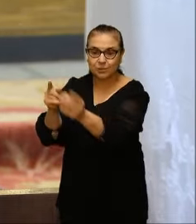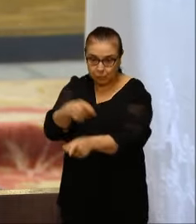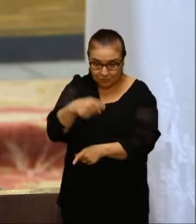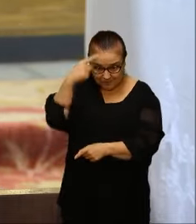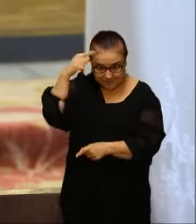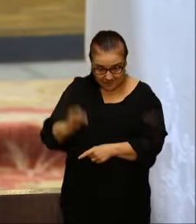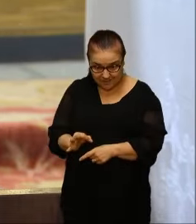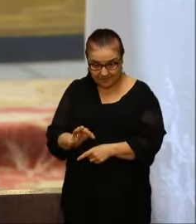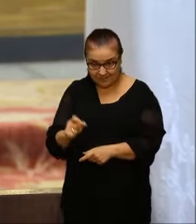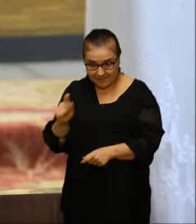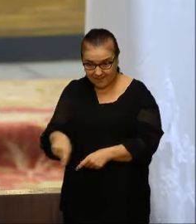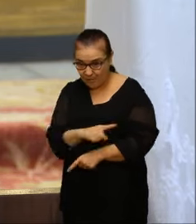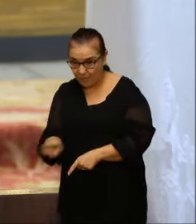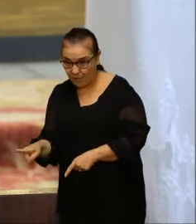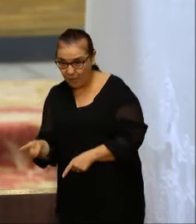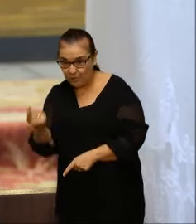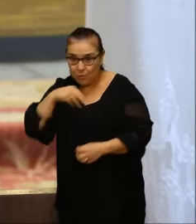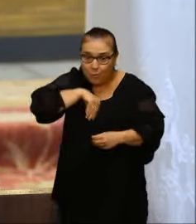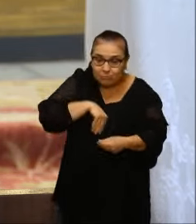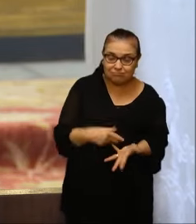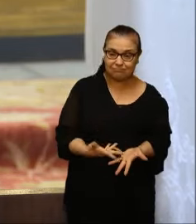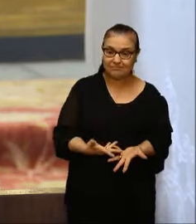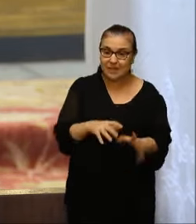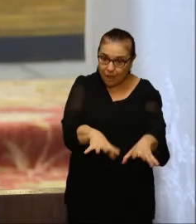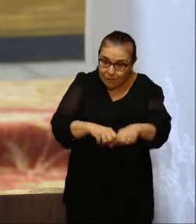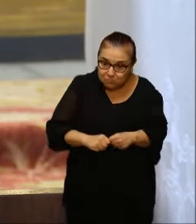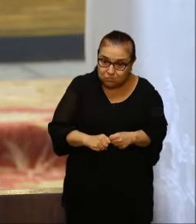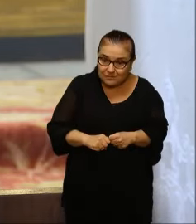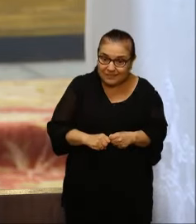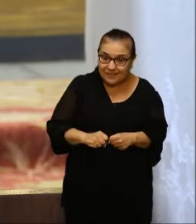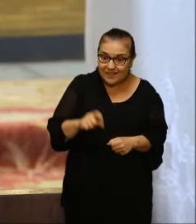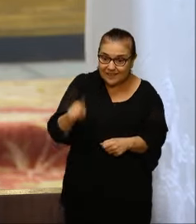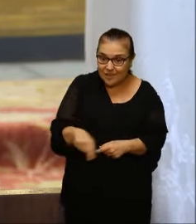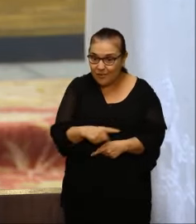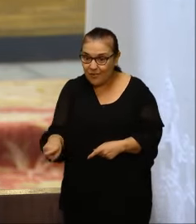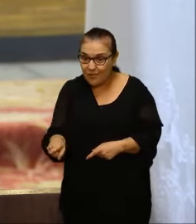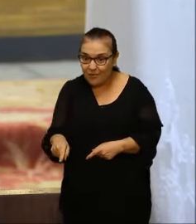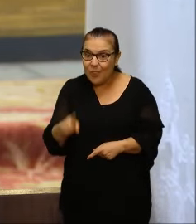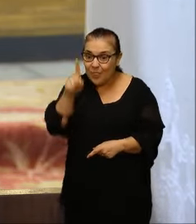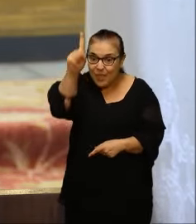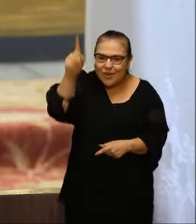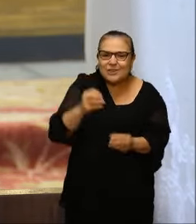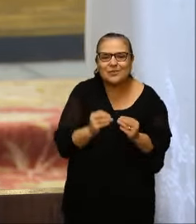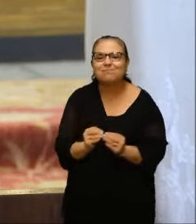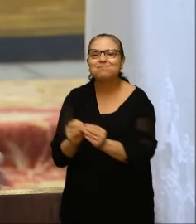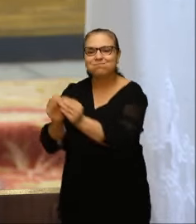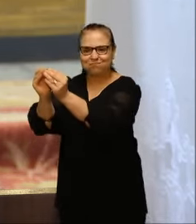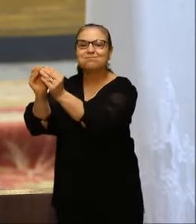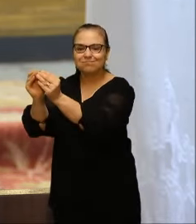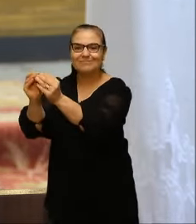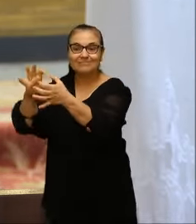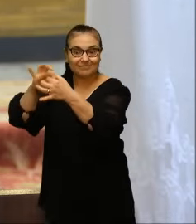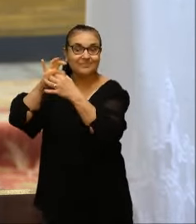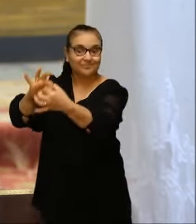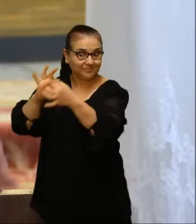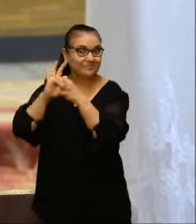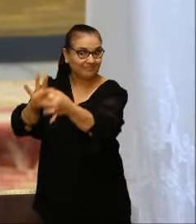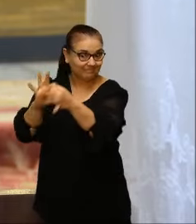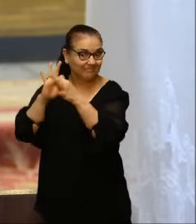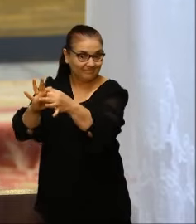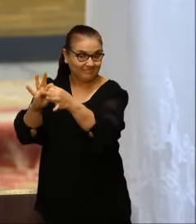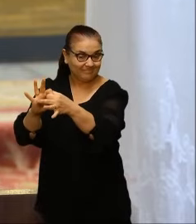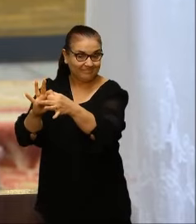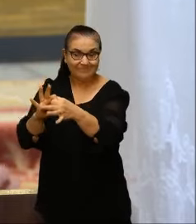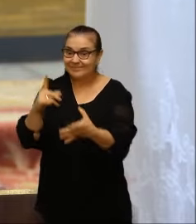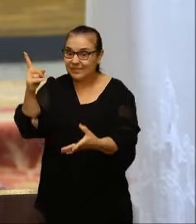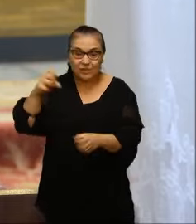¿Lo asumes? ¿Lo admites? Que Dios va contigo. que Dios está contigo, que Dios